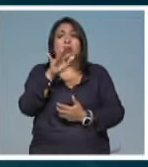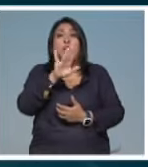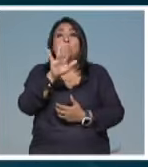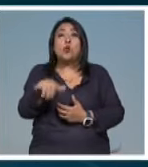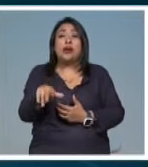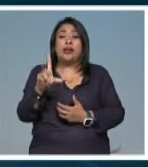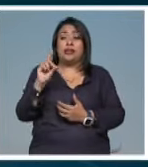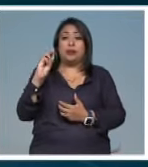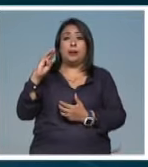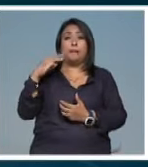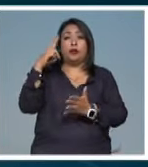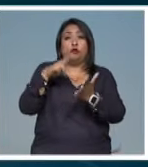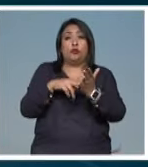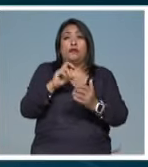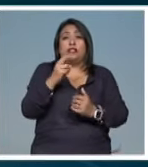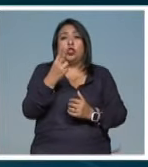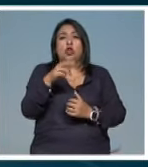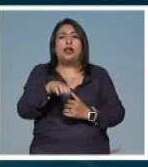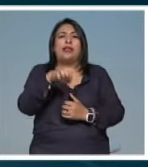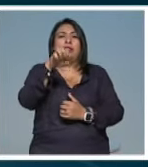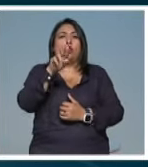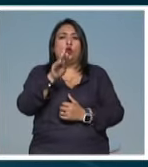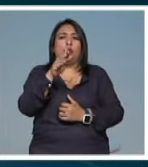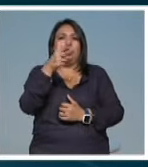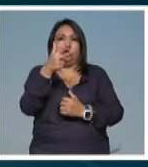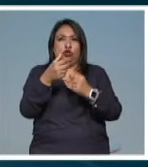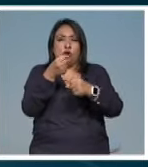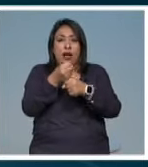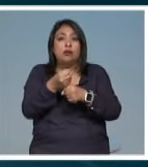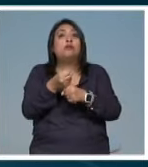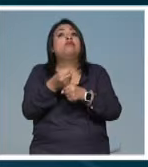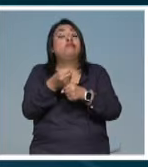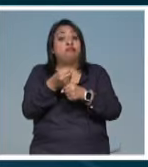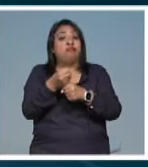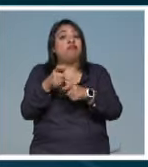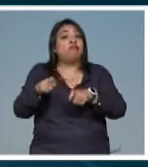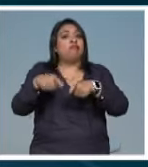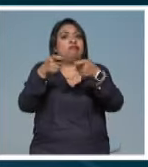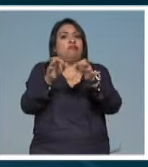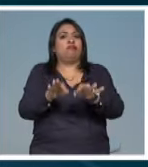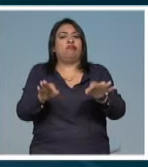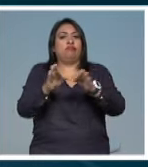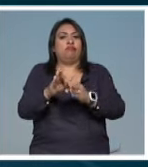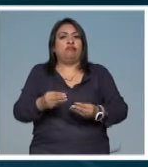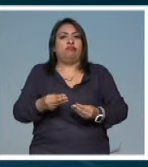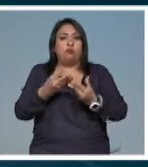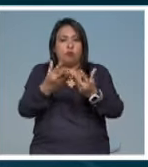30 de marzo de 2022 a los 98 años, dejando un importante legado poético.